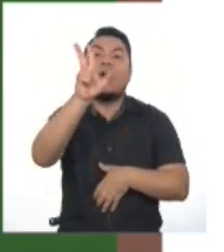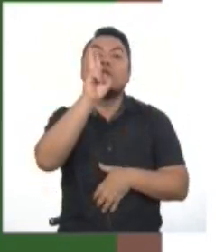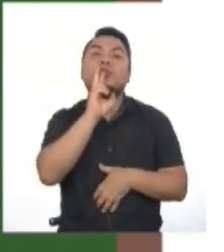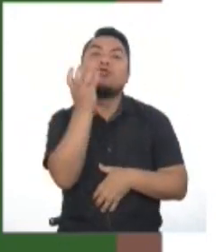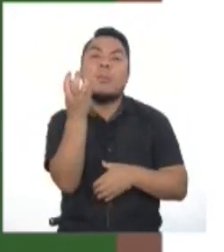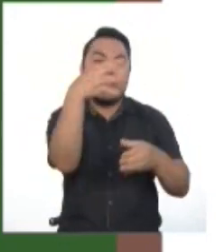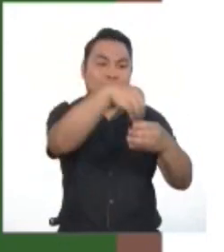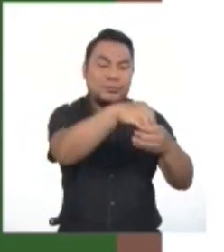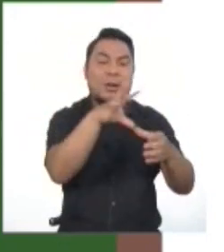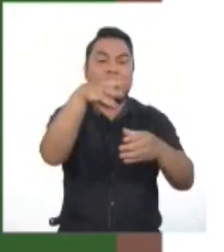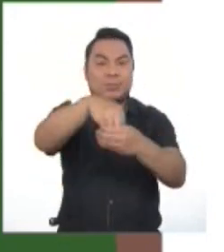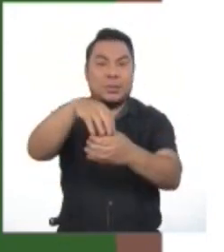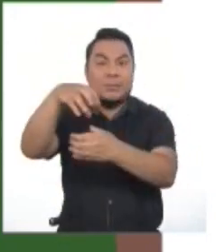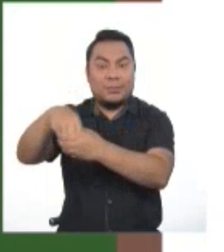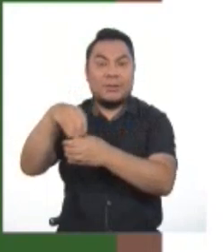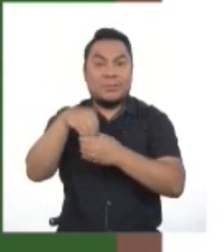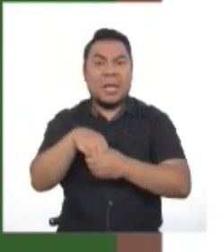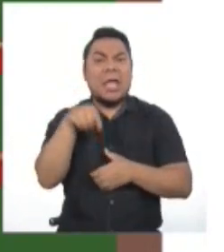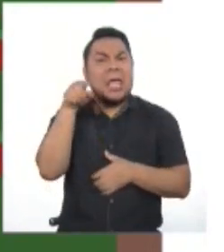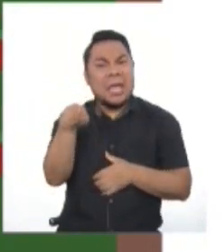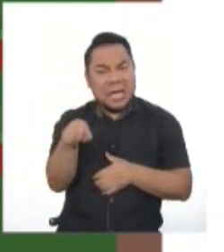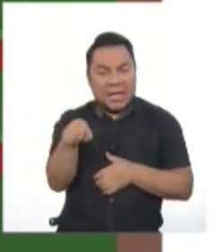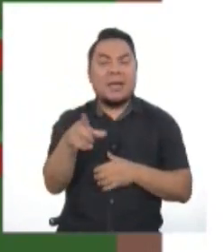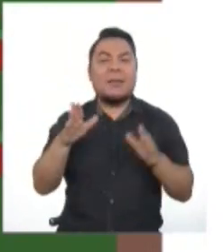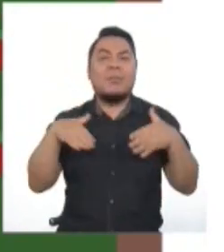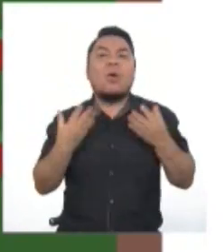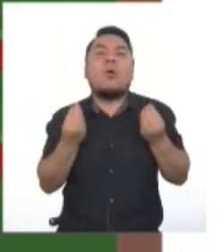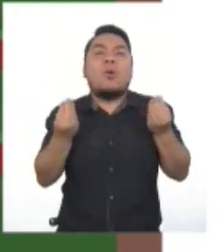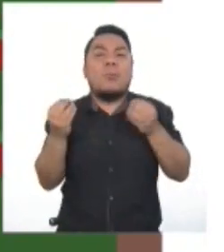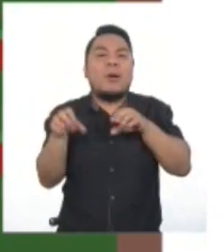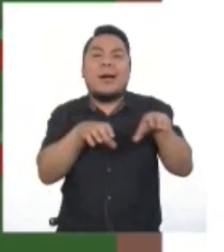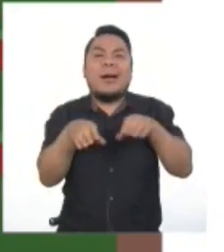lo podemos expresar de una manera simbólica.